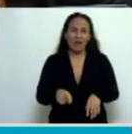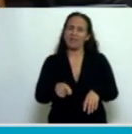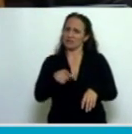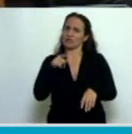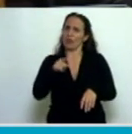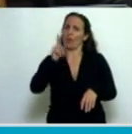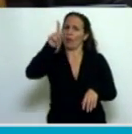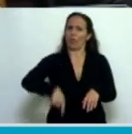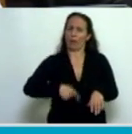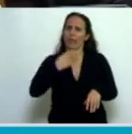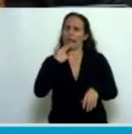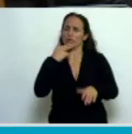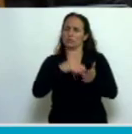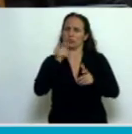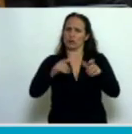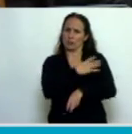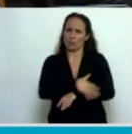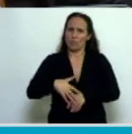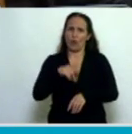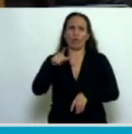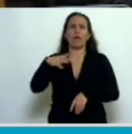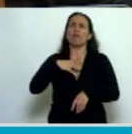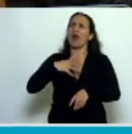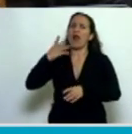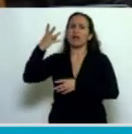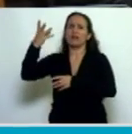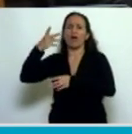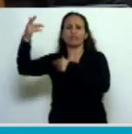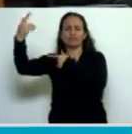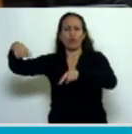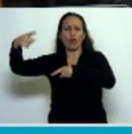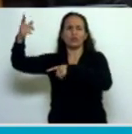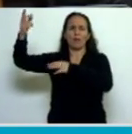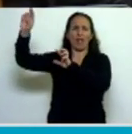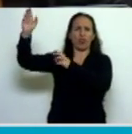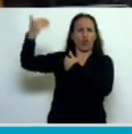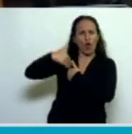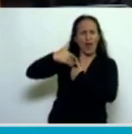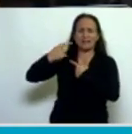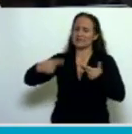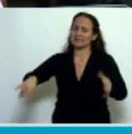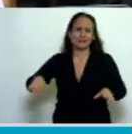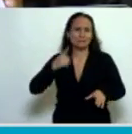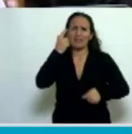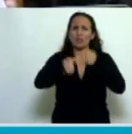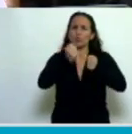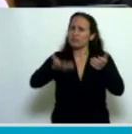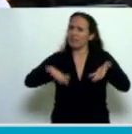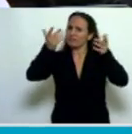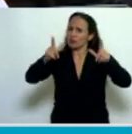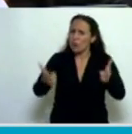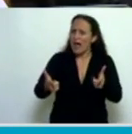genuina de divisas, la inversión directa y el desarrollo de la industria. Entiendo que el ministro de Economía